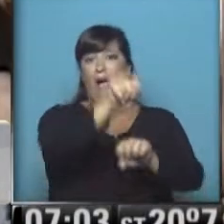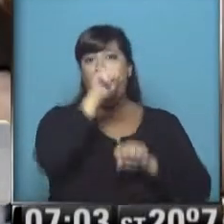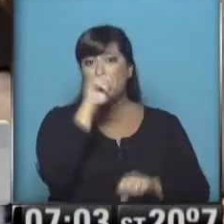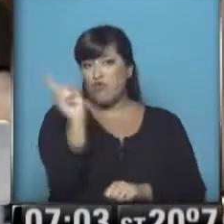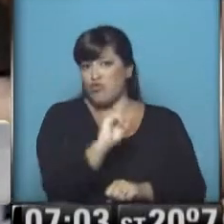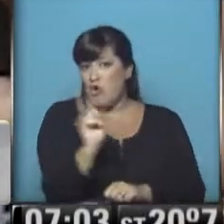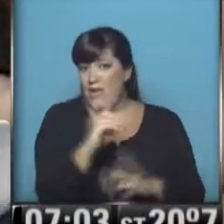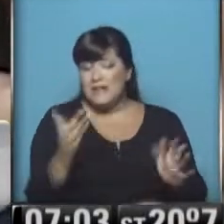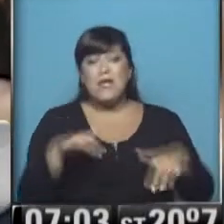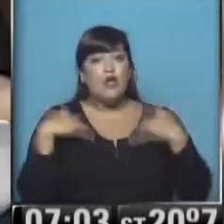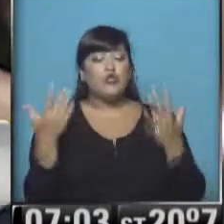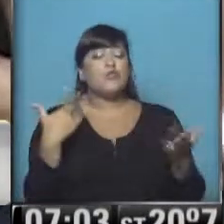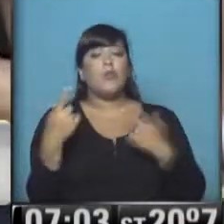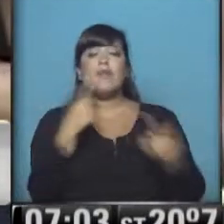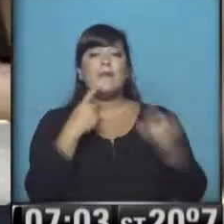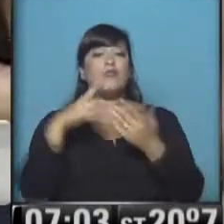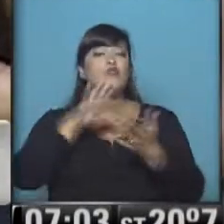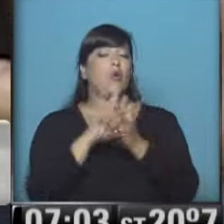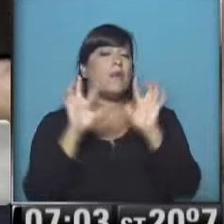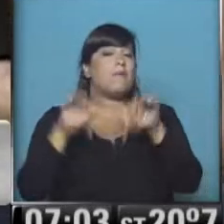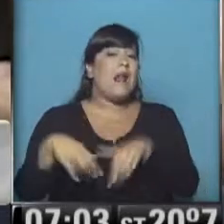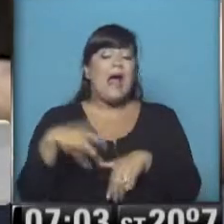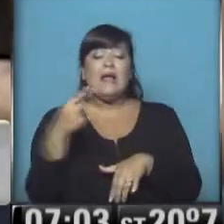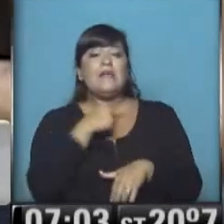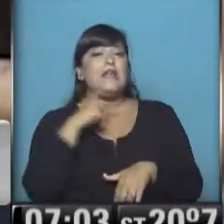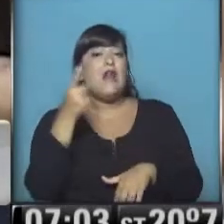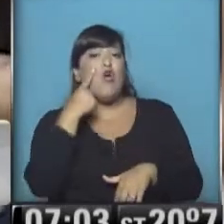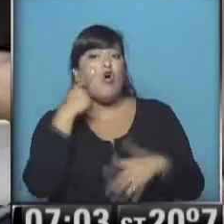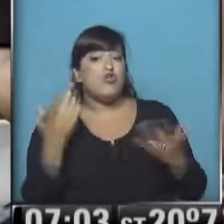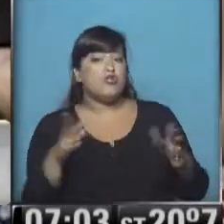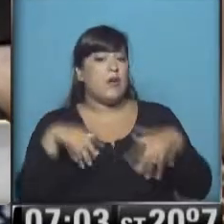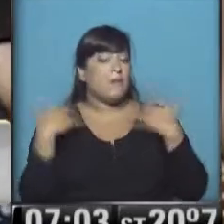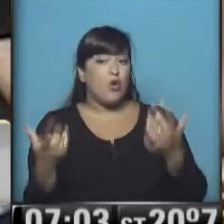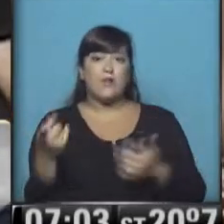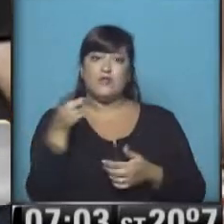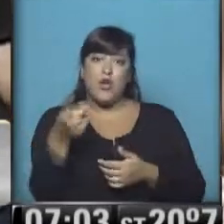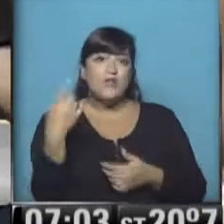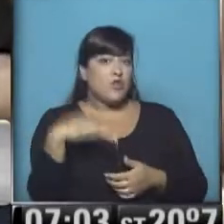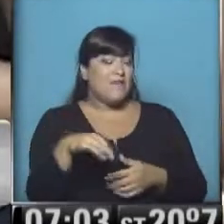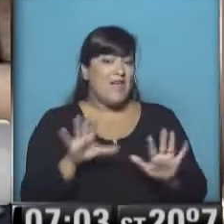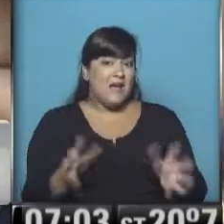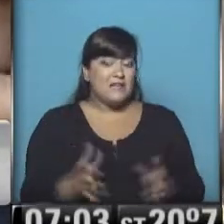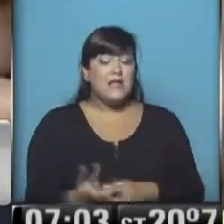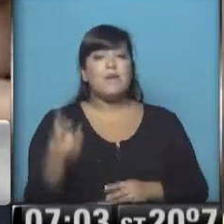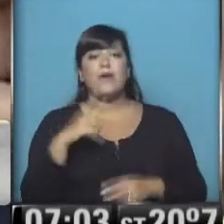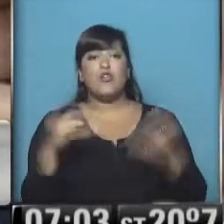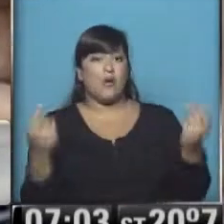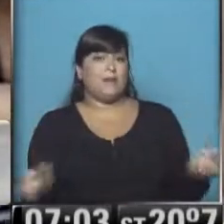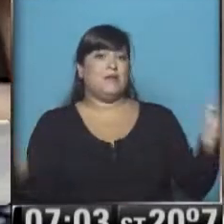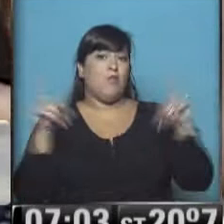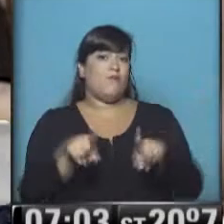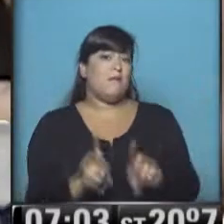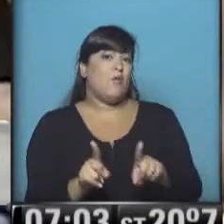y pueden consultar sobre políticas determinadas que les interesan conocerlas, y bueno, eso es lo que tendría que haber sucedido. Lo que pasa que volvemos a lo